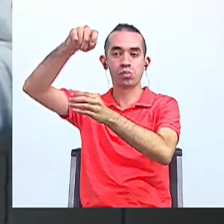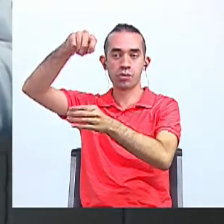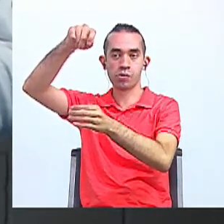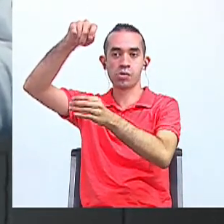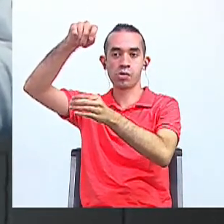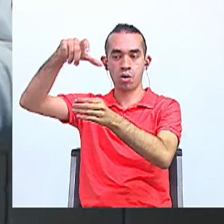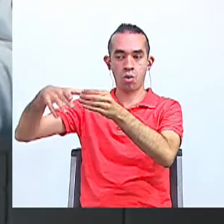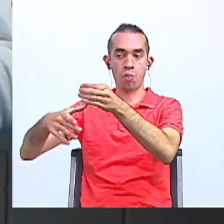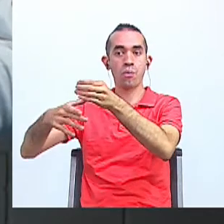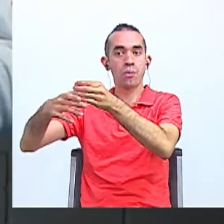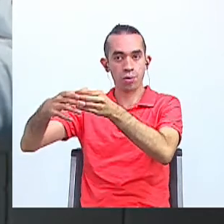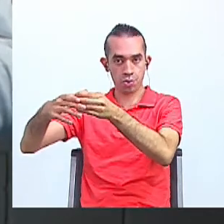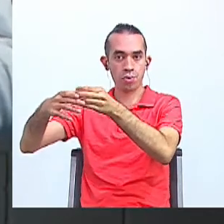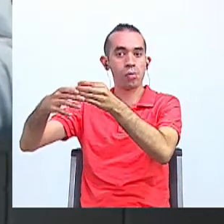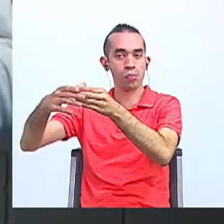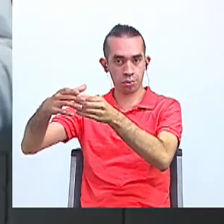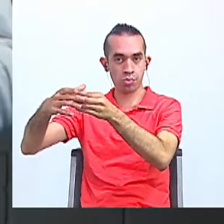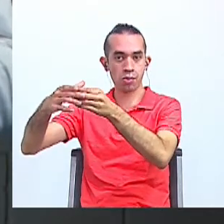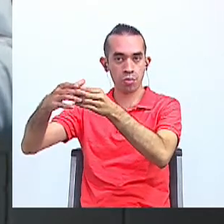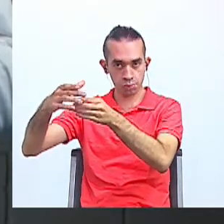que éste alcance